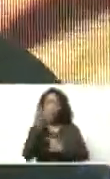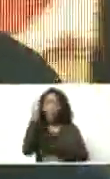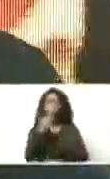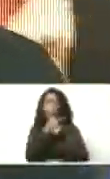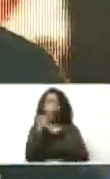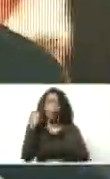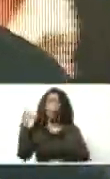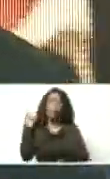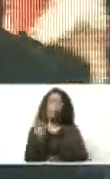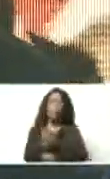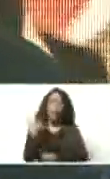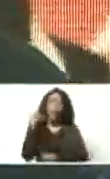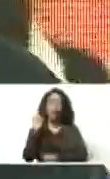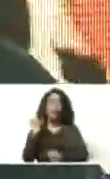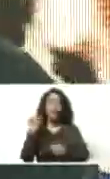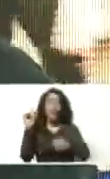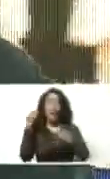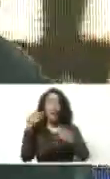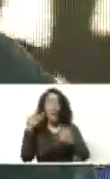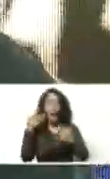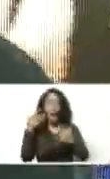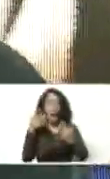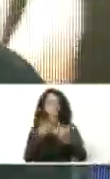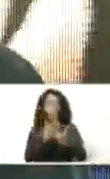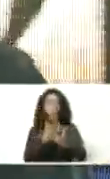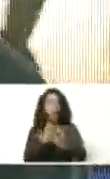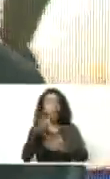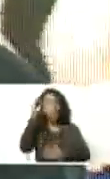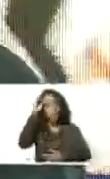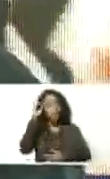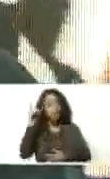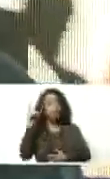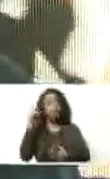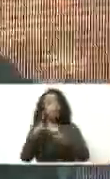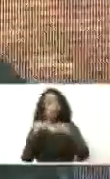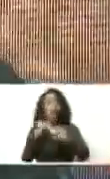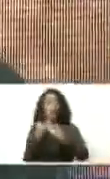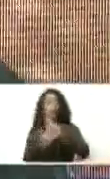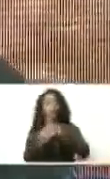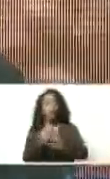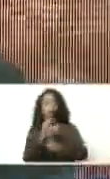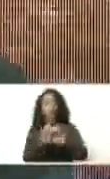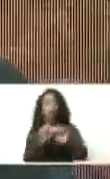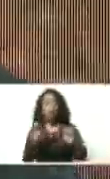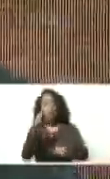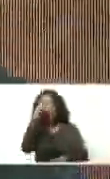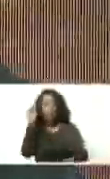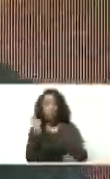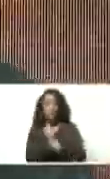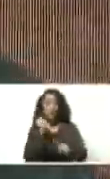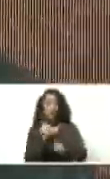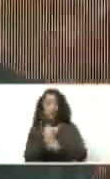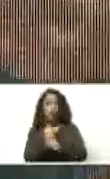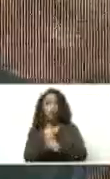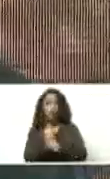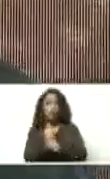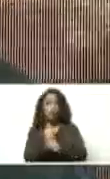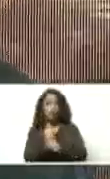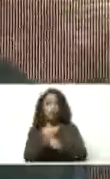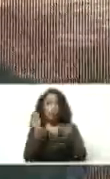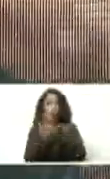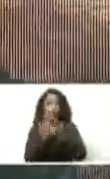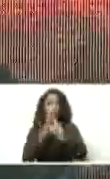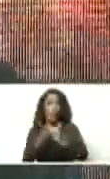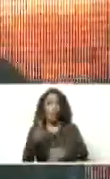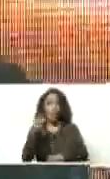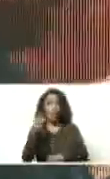que debe existir entre los docentes, entre todo director de toda institución educativa. Tú eres el director del liceo. De la Escuela Técnica